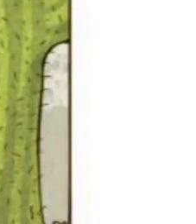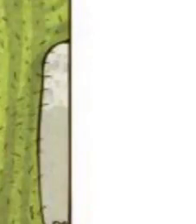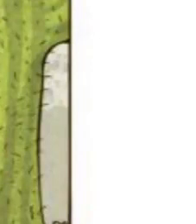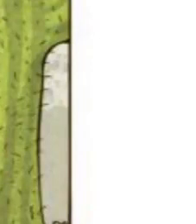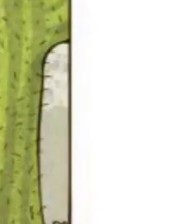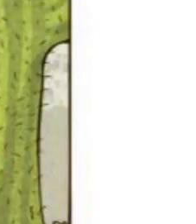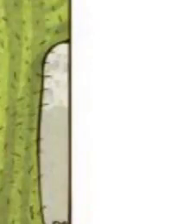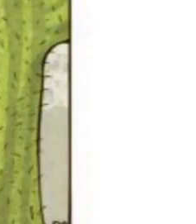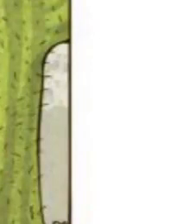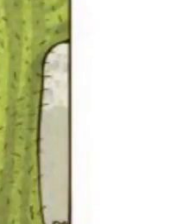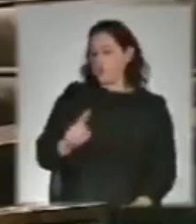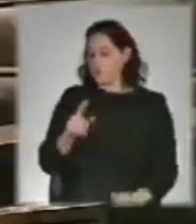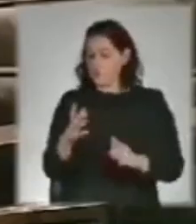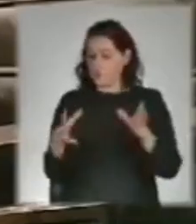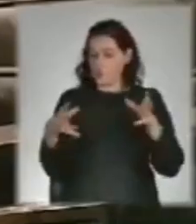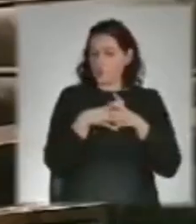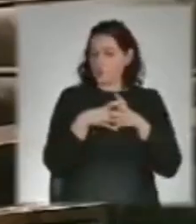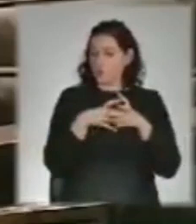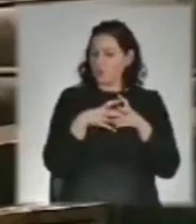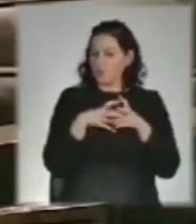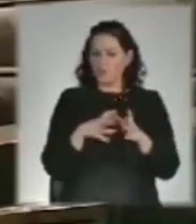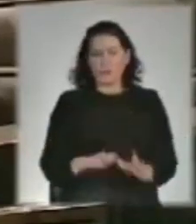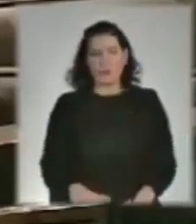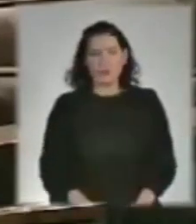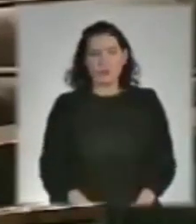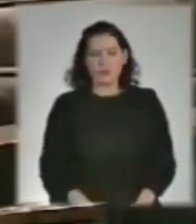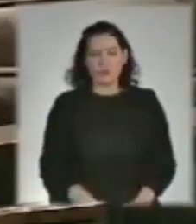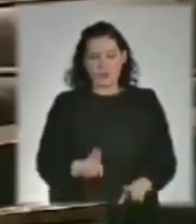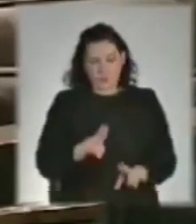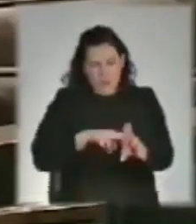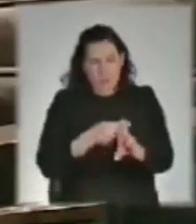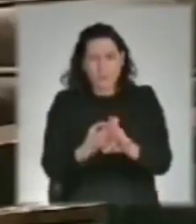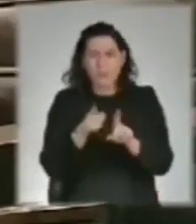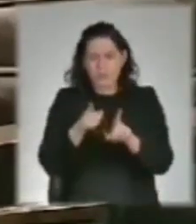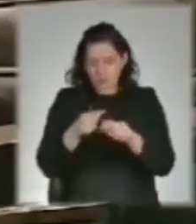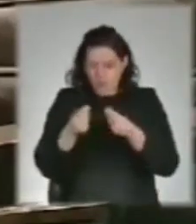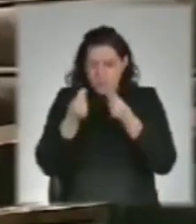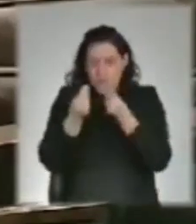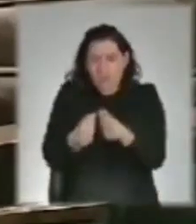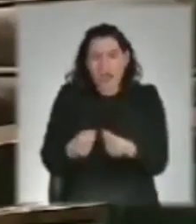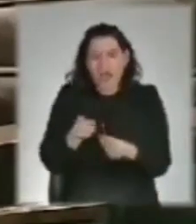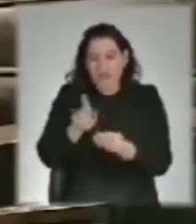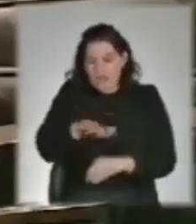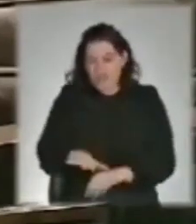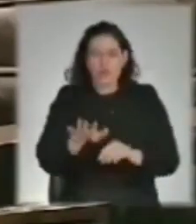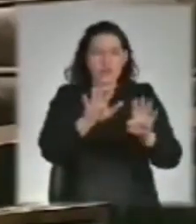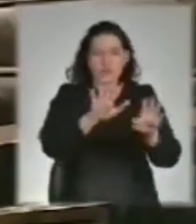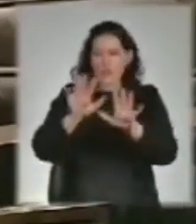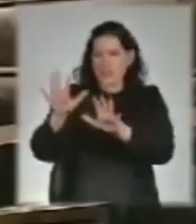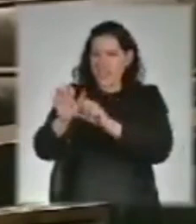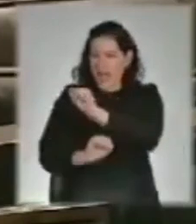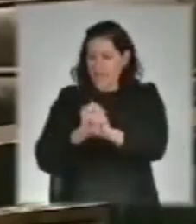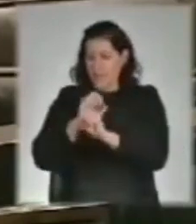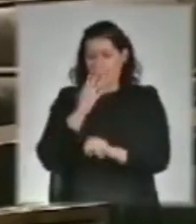amigos me convienen o no repito que esto es entregado a un niño de 9 10 años en